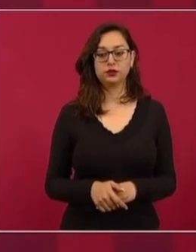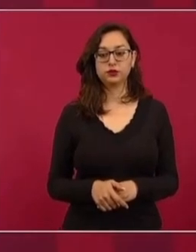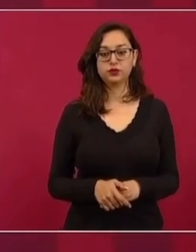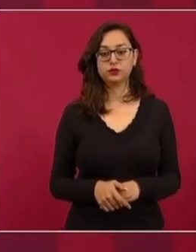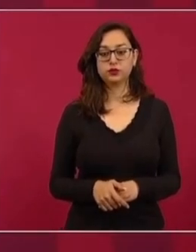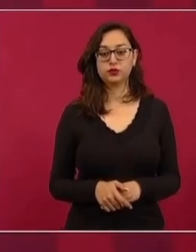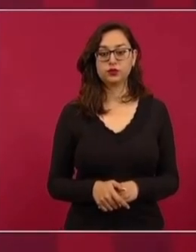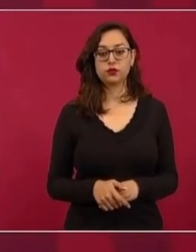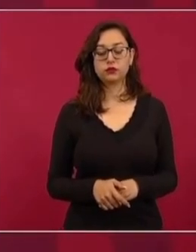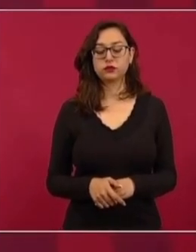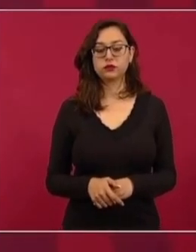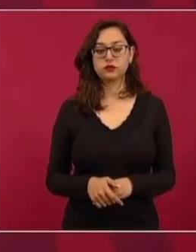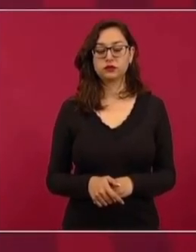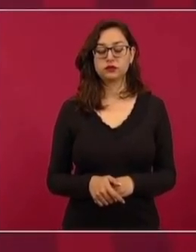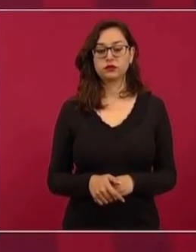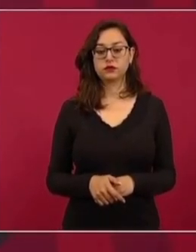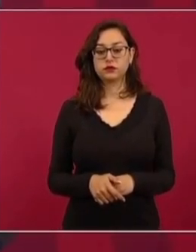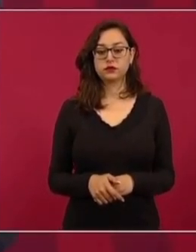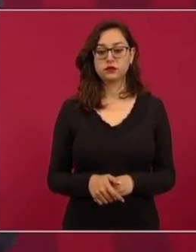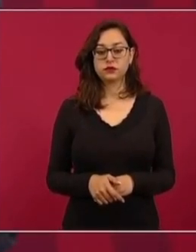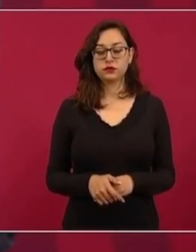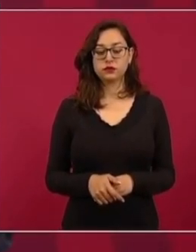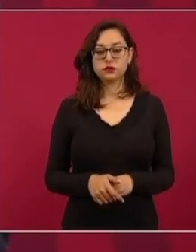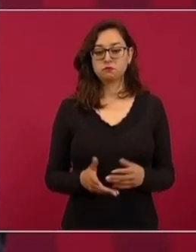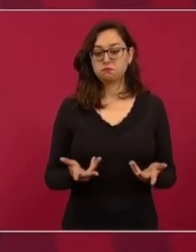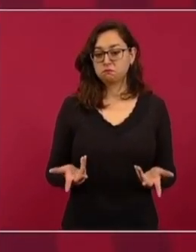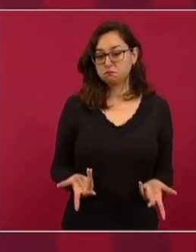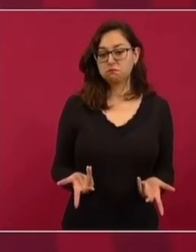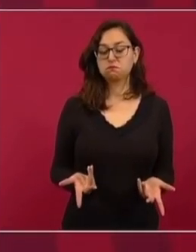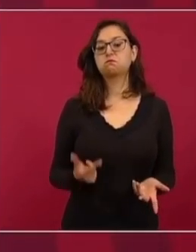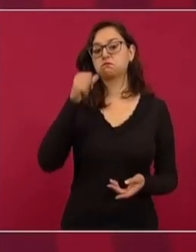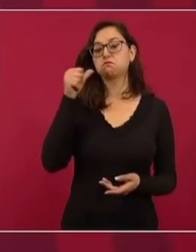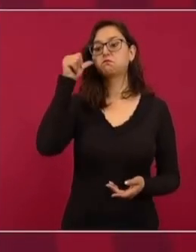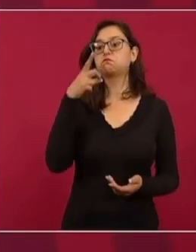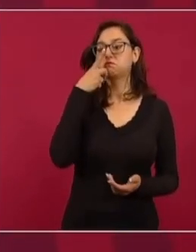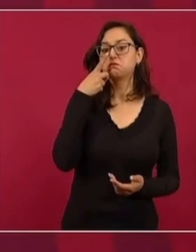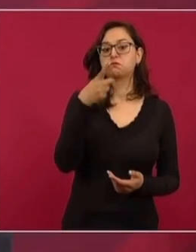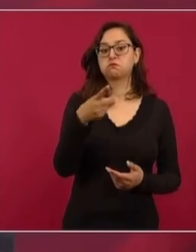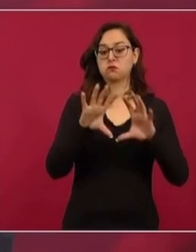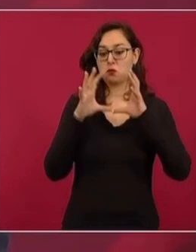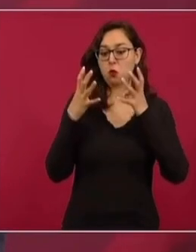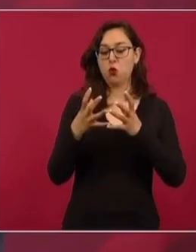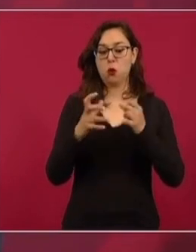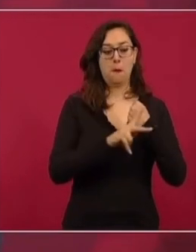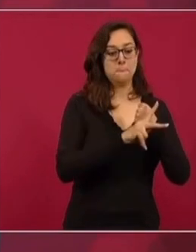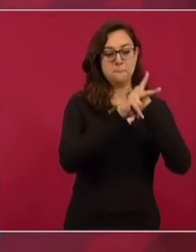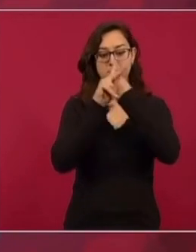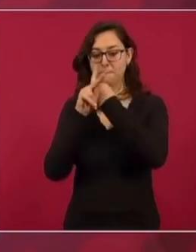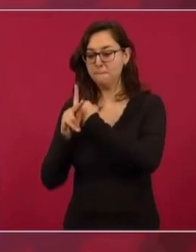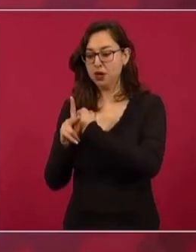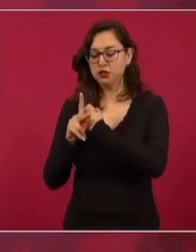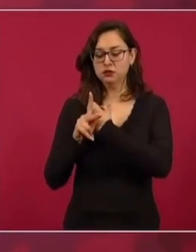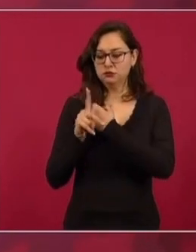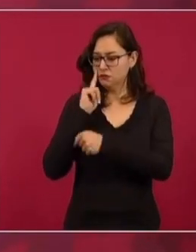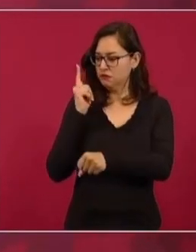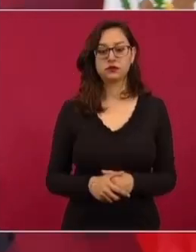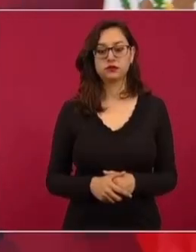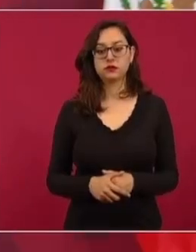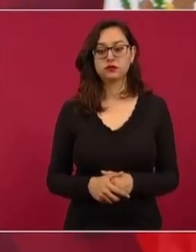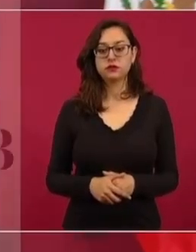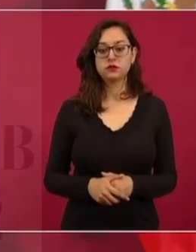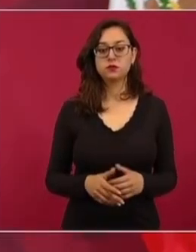México está considerado, lo decía yo ayer, como el mejor país o uno de los mejores países para recibir inversión